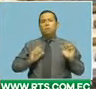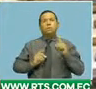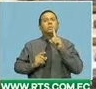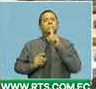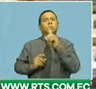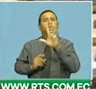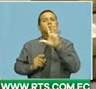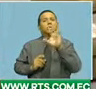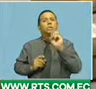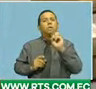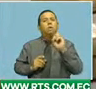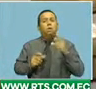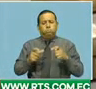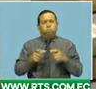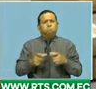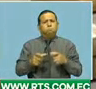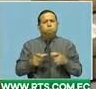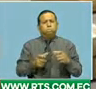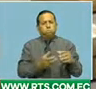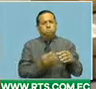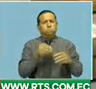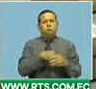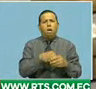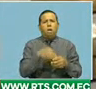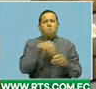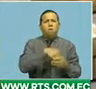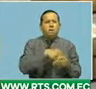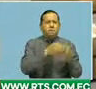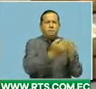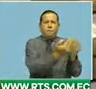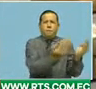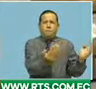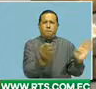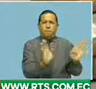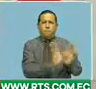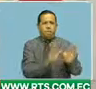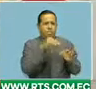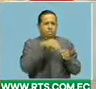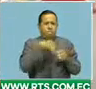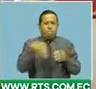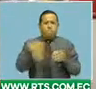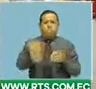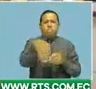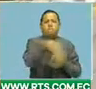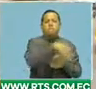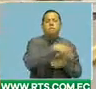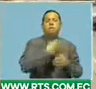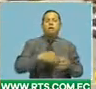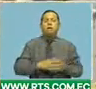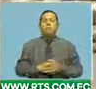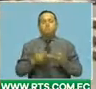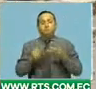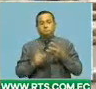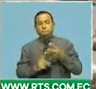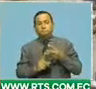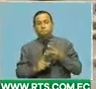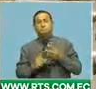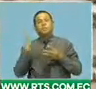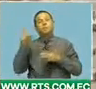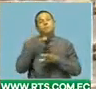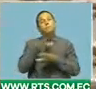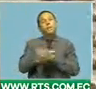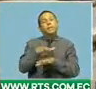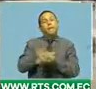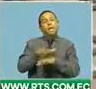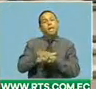camuflados en la estructura del mencionado contenedor. Finalmente, en Machala, capital de la provincia de